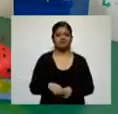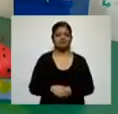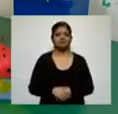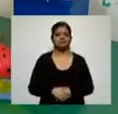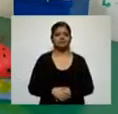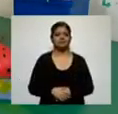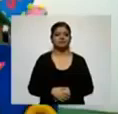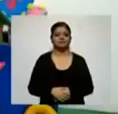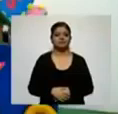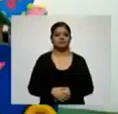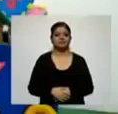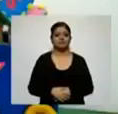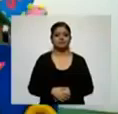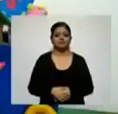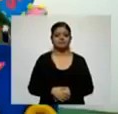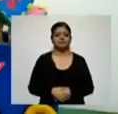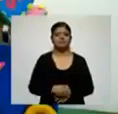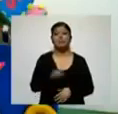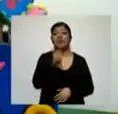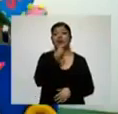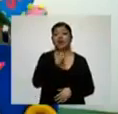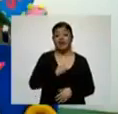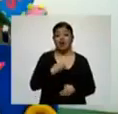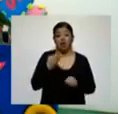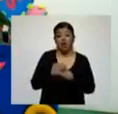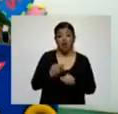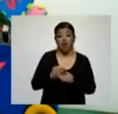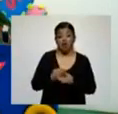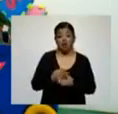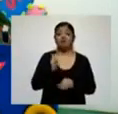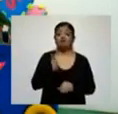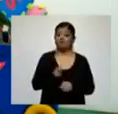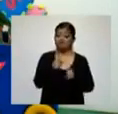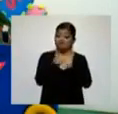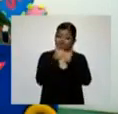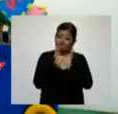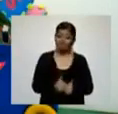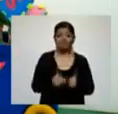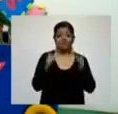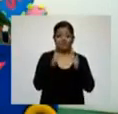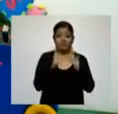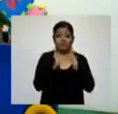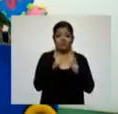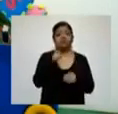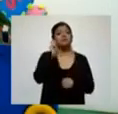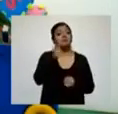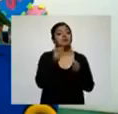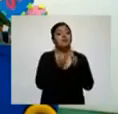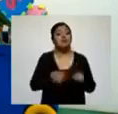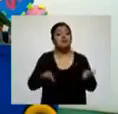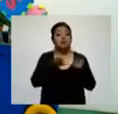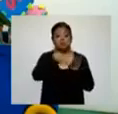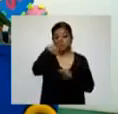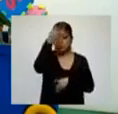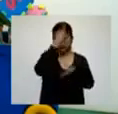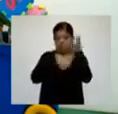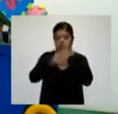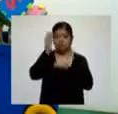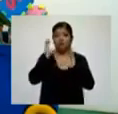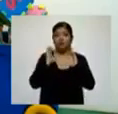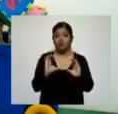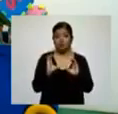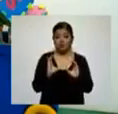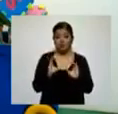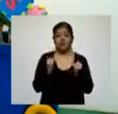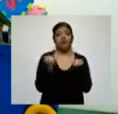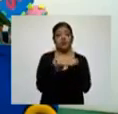pantalla. Aunque en estos momentos nos toca quedarnos en casa, es importante que aprendas a cuidarte y